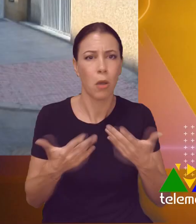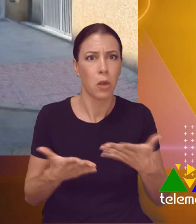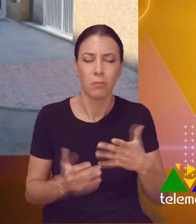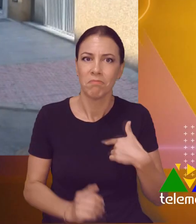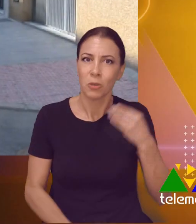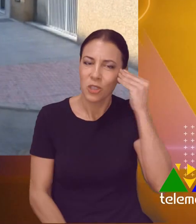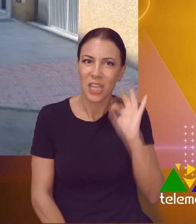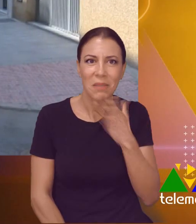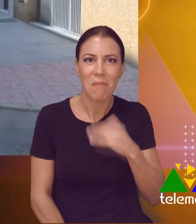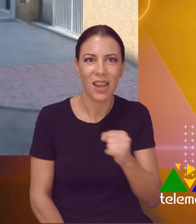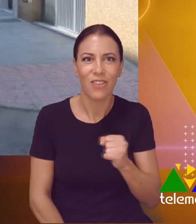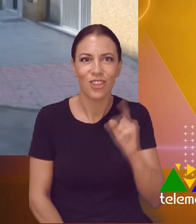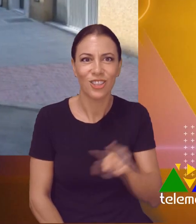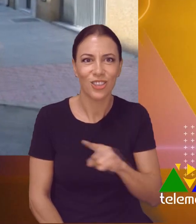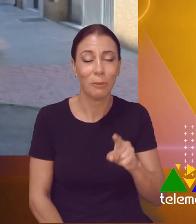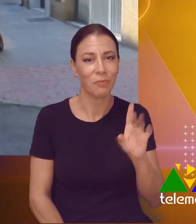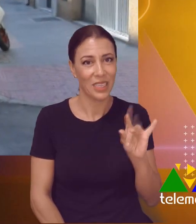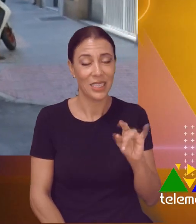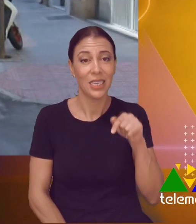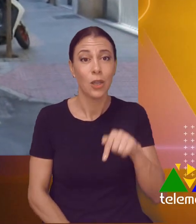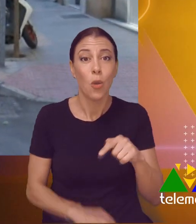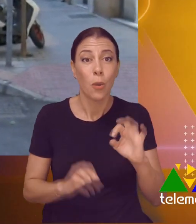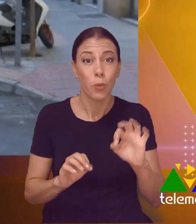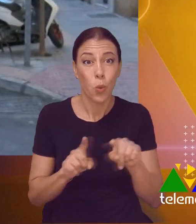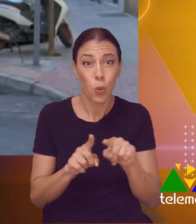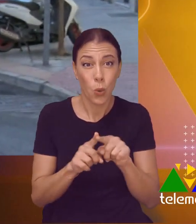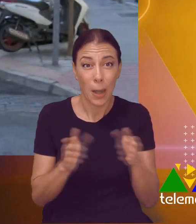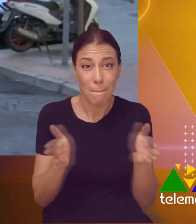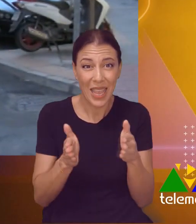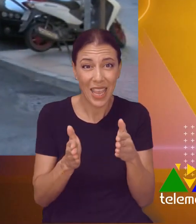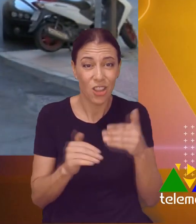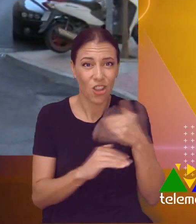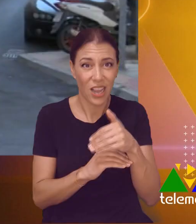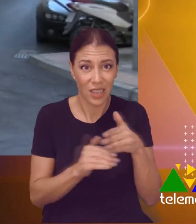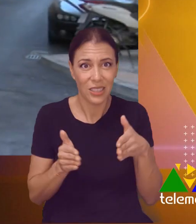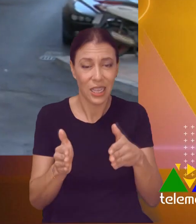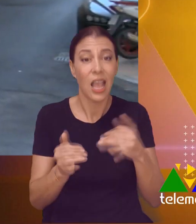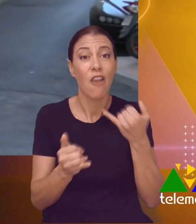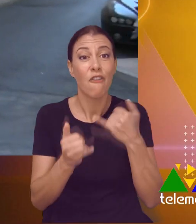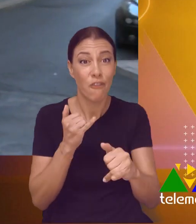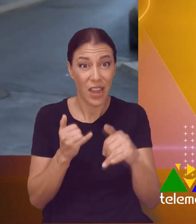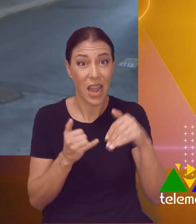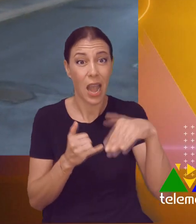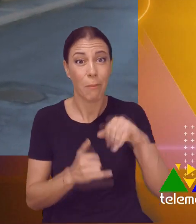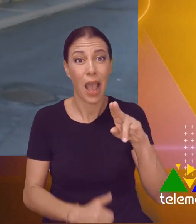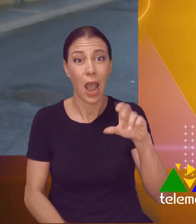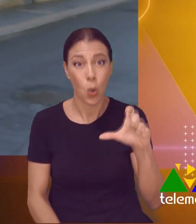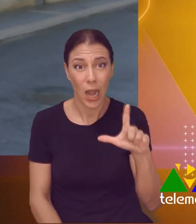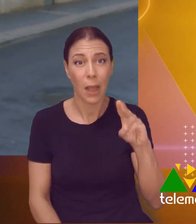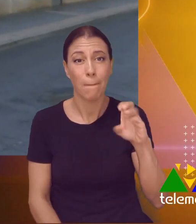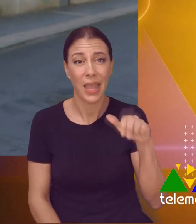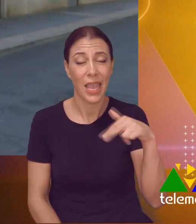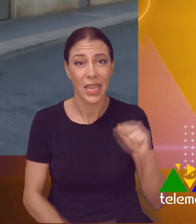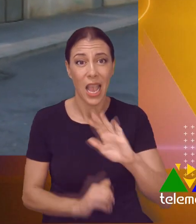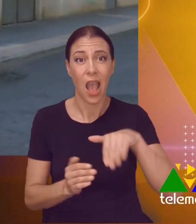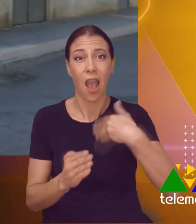este pequeño ensanche que tenemos aquí era el final de Manuel Peña, cenicero de La Palma, era el final del camino a Las Cañas y